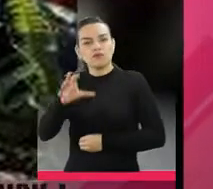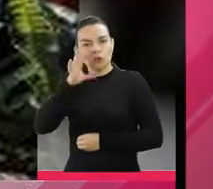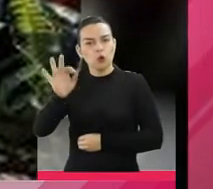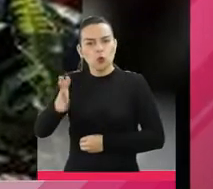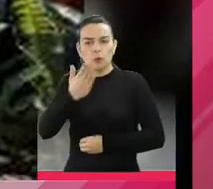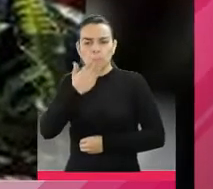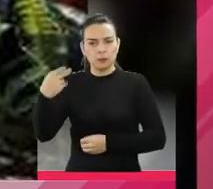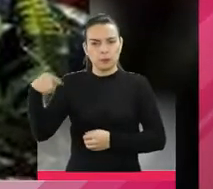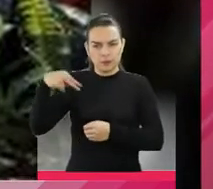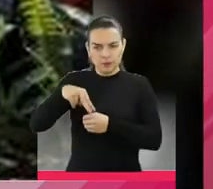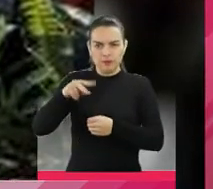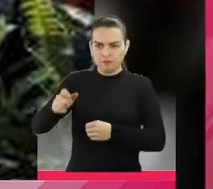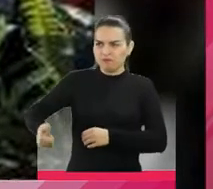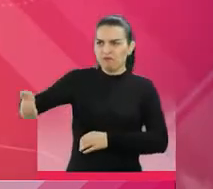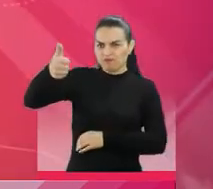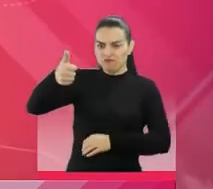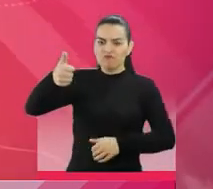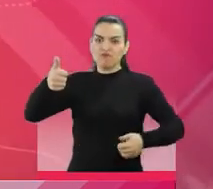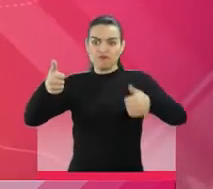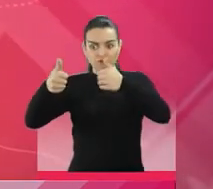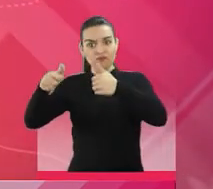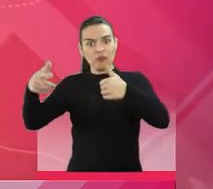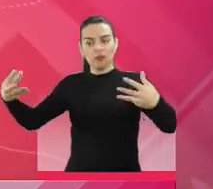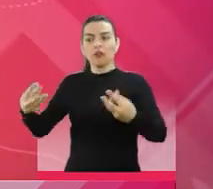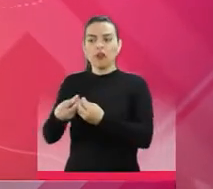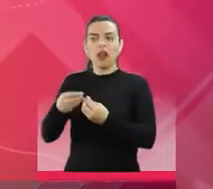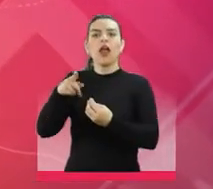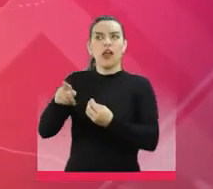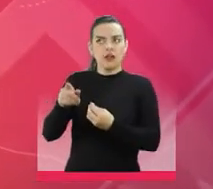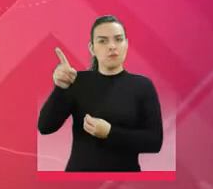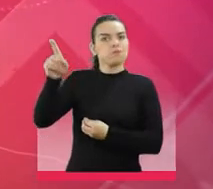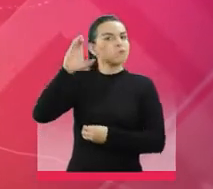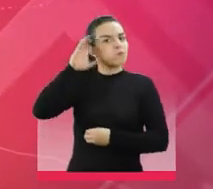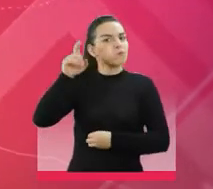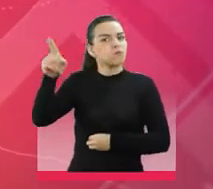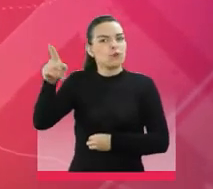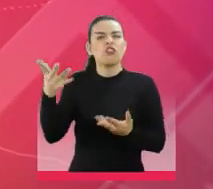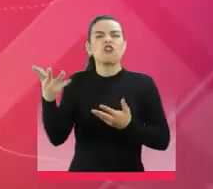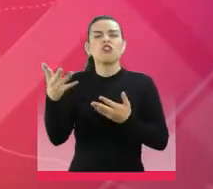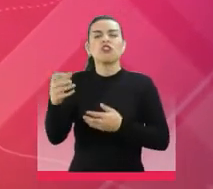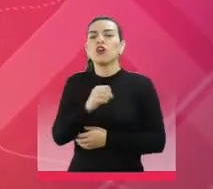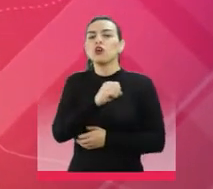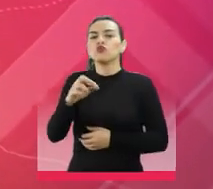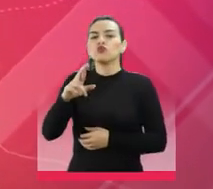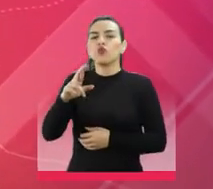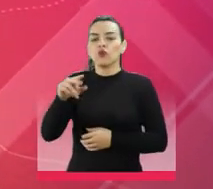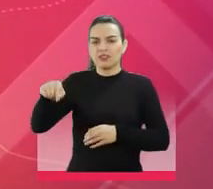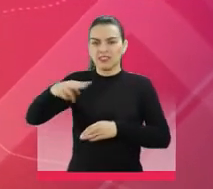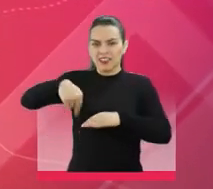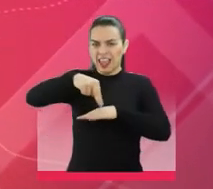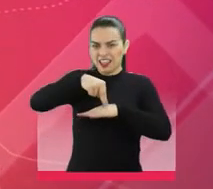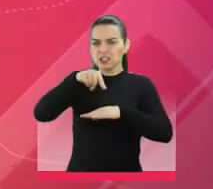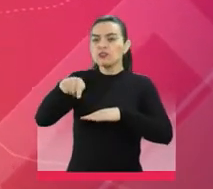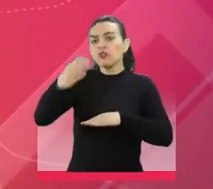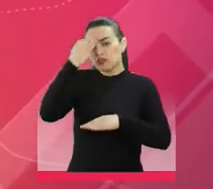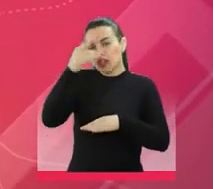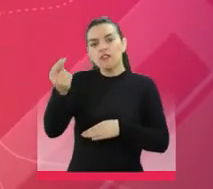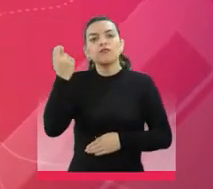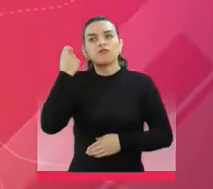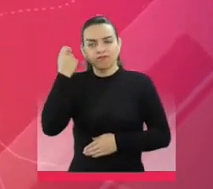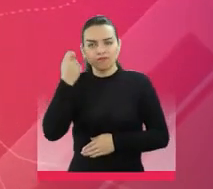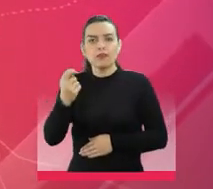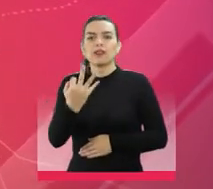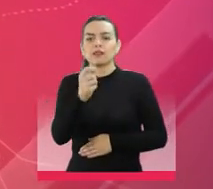gobernador del resguardo Pialapín se encuentran en la zona rural de este municipio ubicado al sureste de Nariño, en donde en las últimas horas se confirmó el asesinato de 3